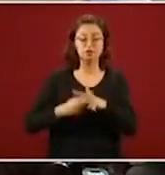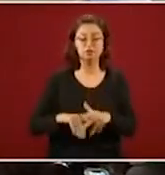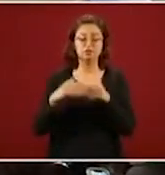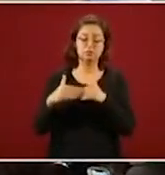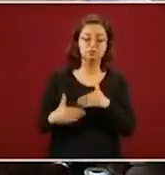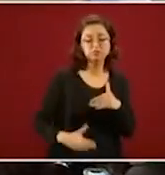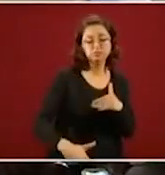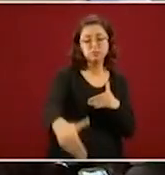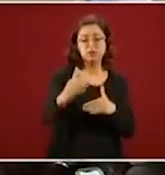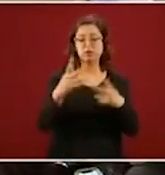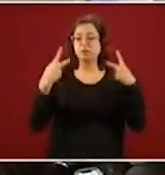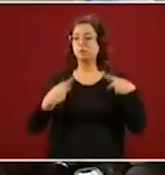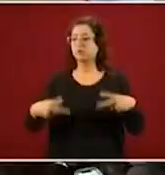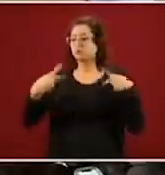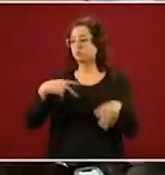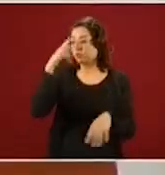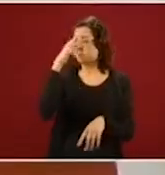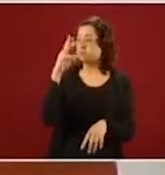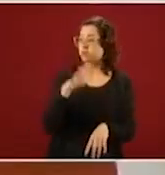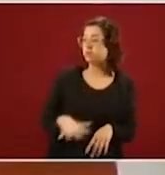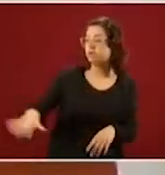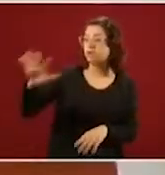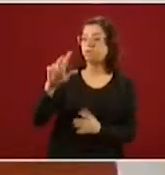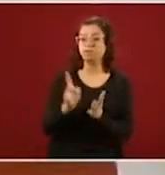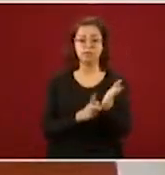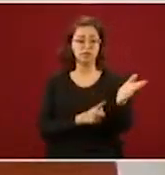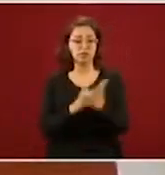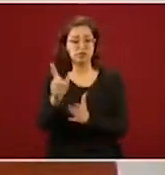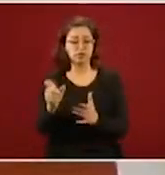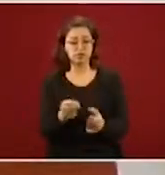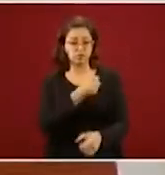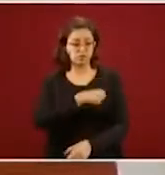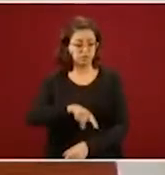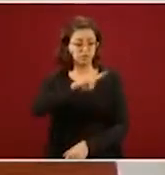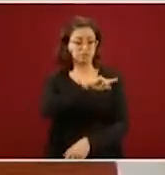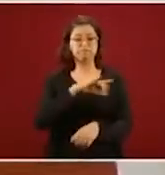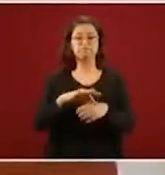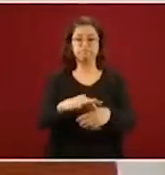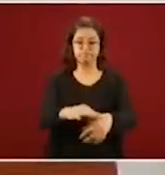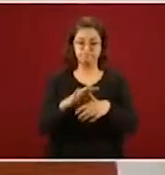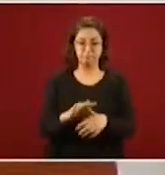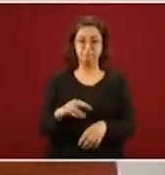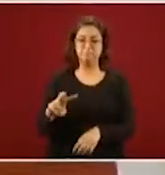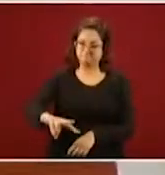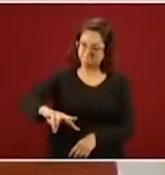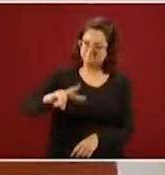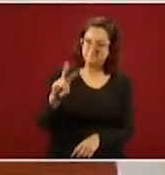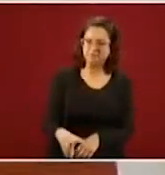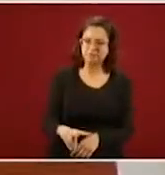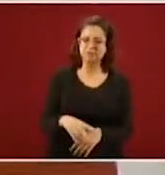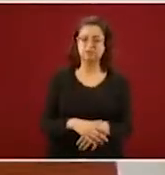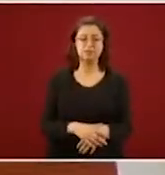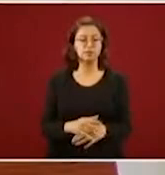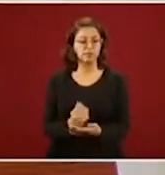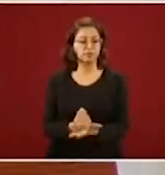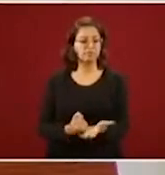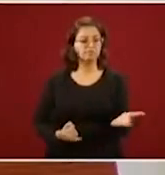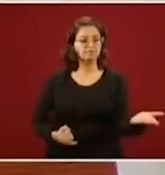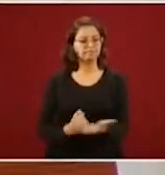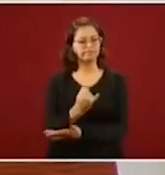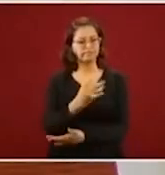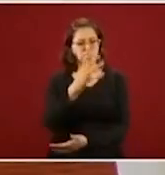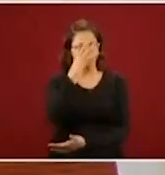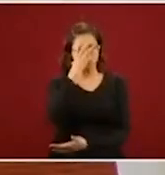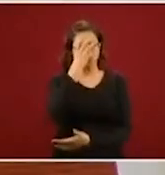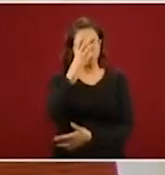toda la población mexicana sea una realidad. Se ha tomado una decisión importante de establecer